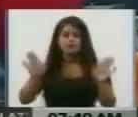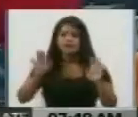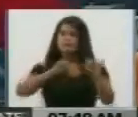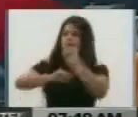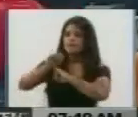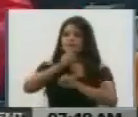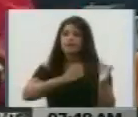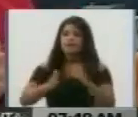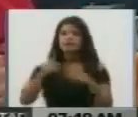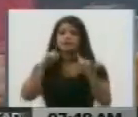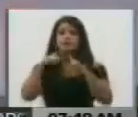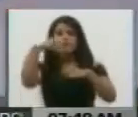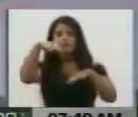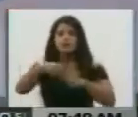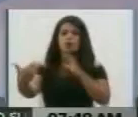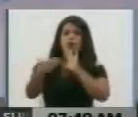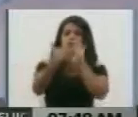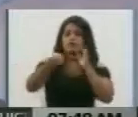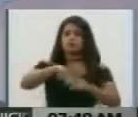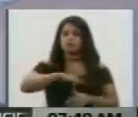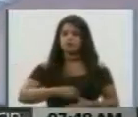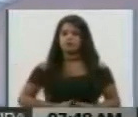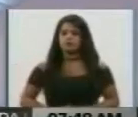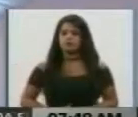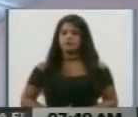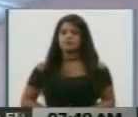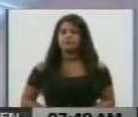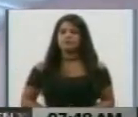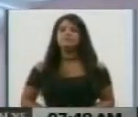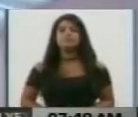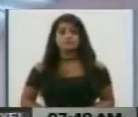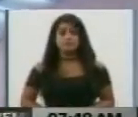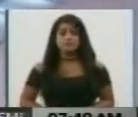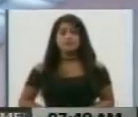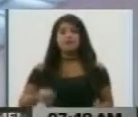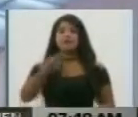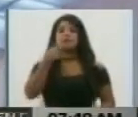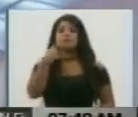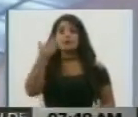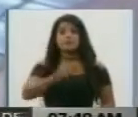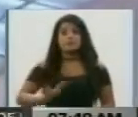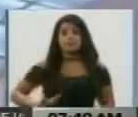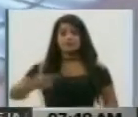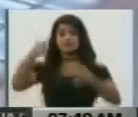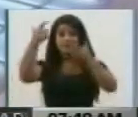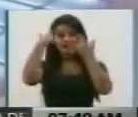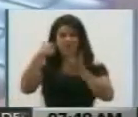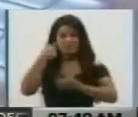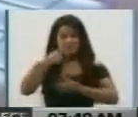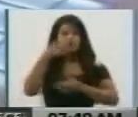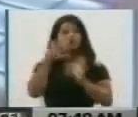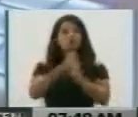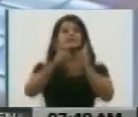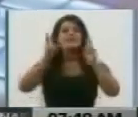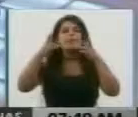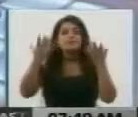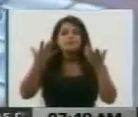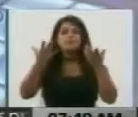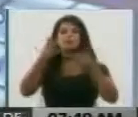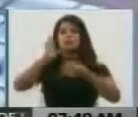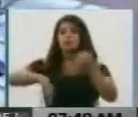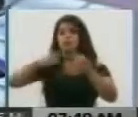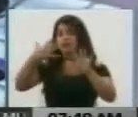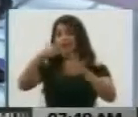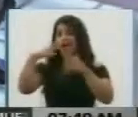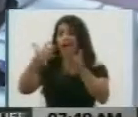el imperio lance contra nosotros. Palabras del comandante supremo Hugo Chávez en torno a lo que es la política internacional de la última década. Seguimos hablando con